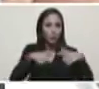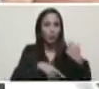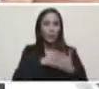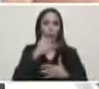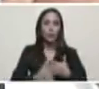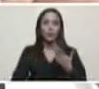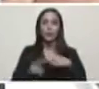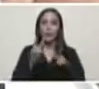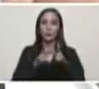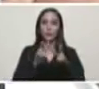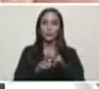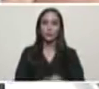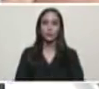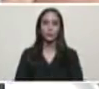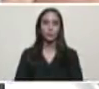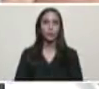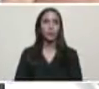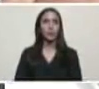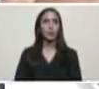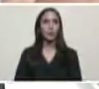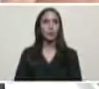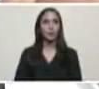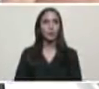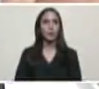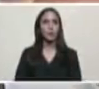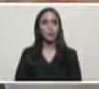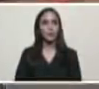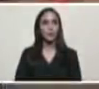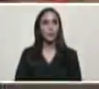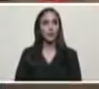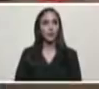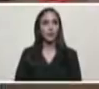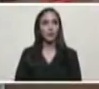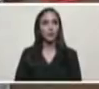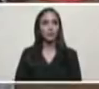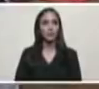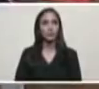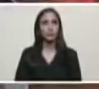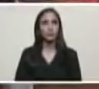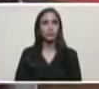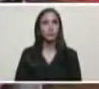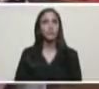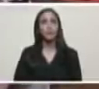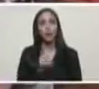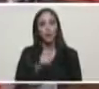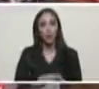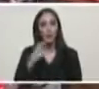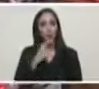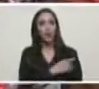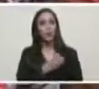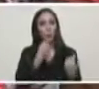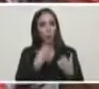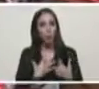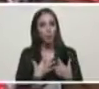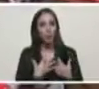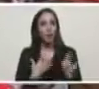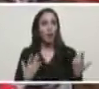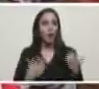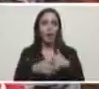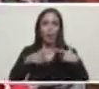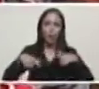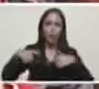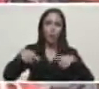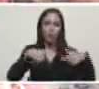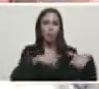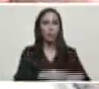la gran misión vivienda Venezuela instalación de la mesa del buen vivir bastante debatido en los urbanismos de la gran